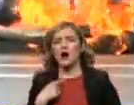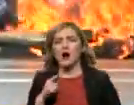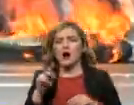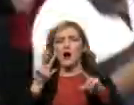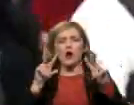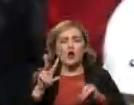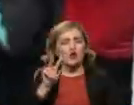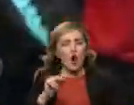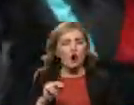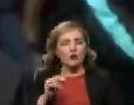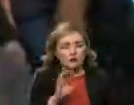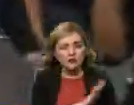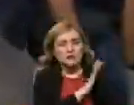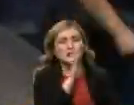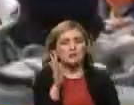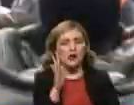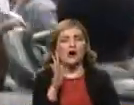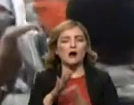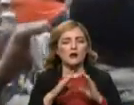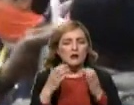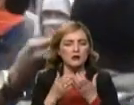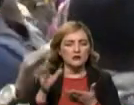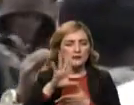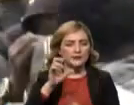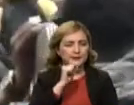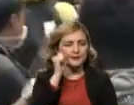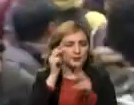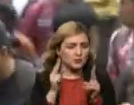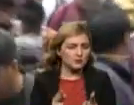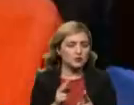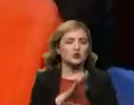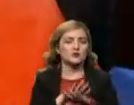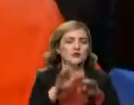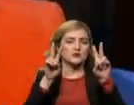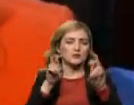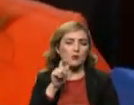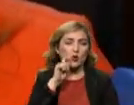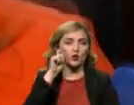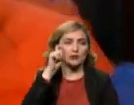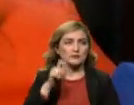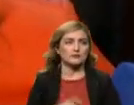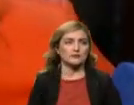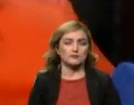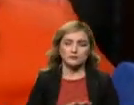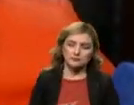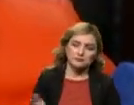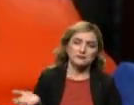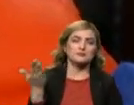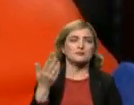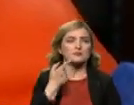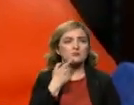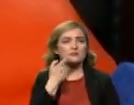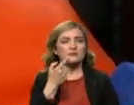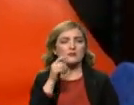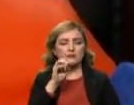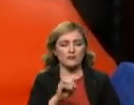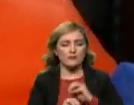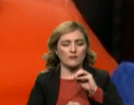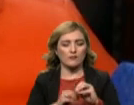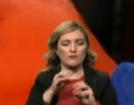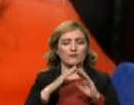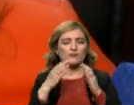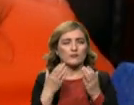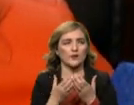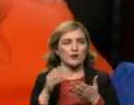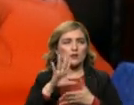informe de la Comisión Interamericana de Derechos Humanos, que también habla de las protestas. Les hago una invitación, busquen qué dice el informe de la